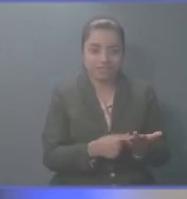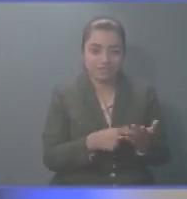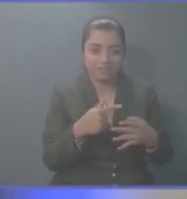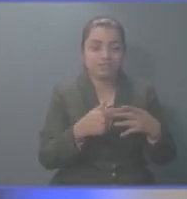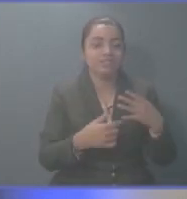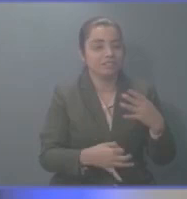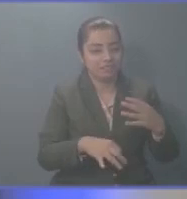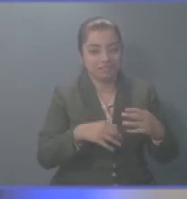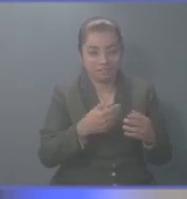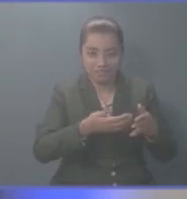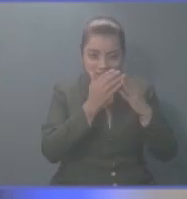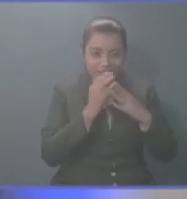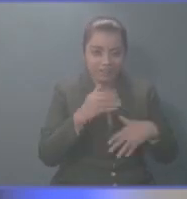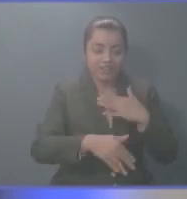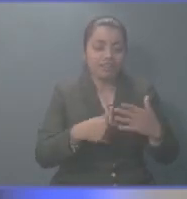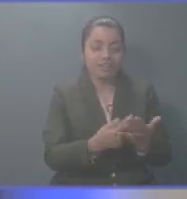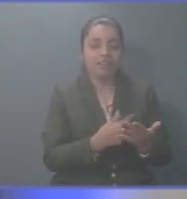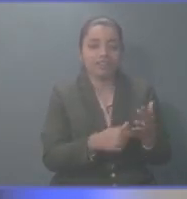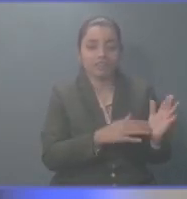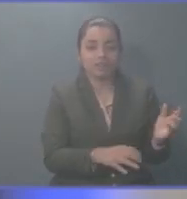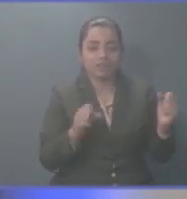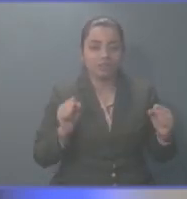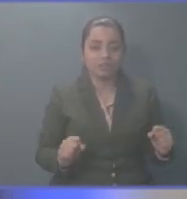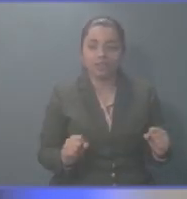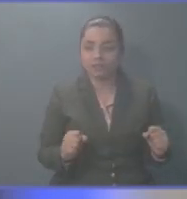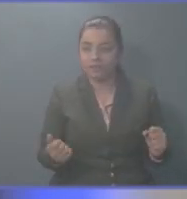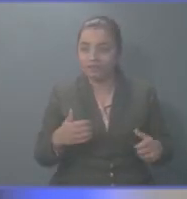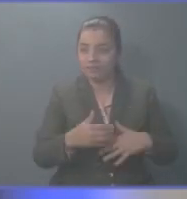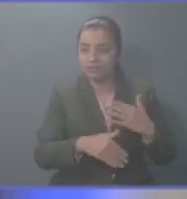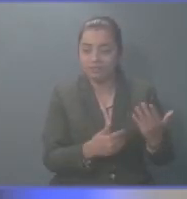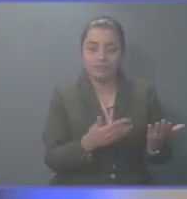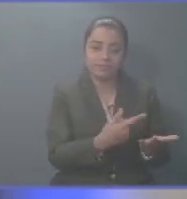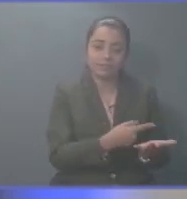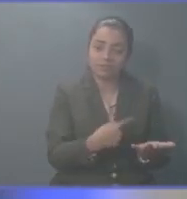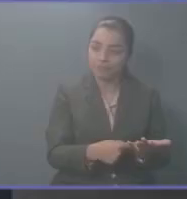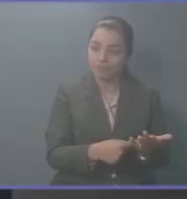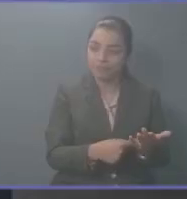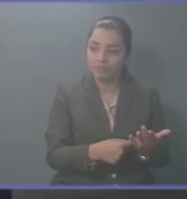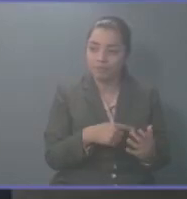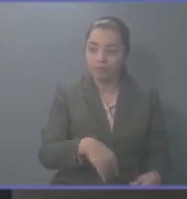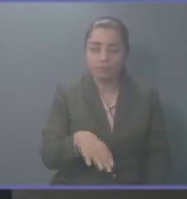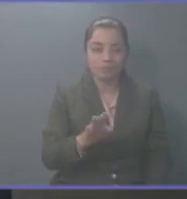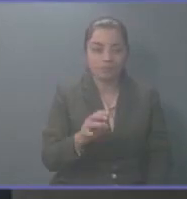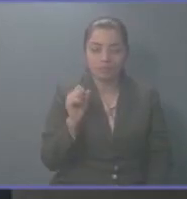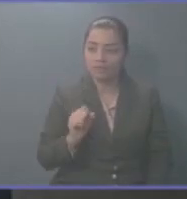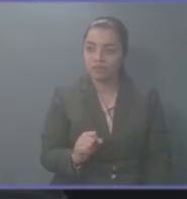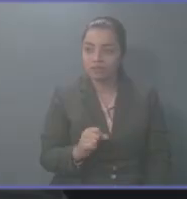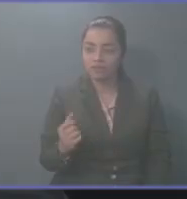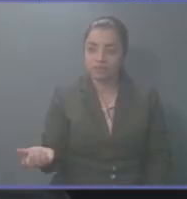abastecen del vital líquido por el tema de la planta potabilizadora Las Pavas. Sí, y es bien importante, y para eso sirven este